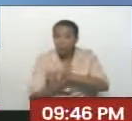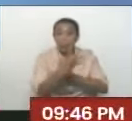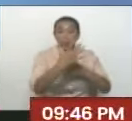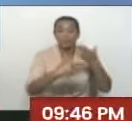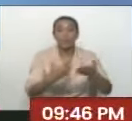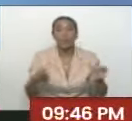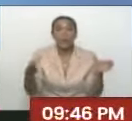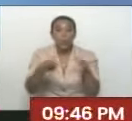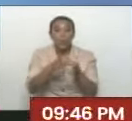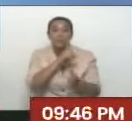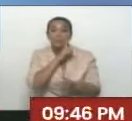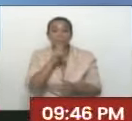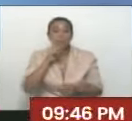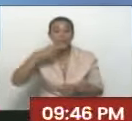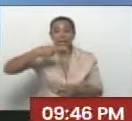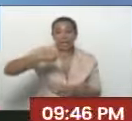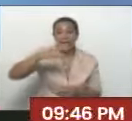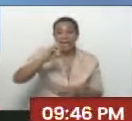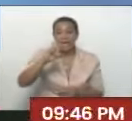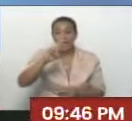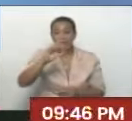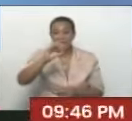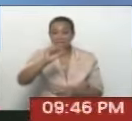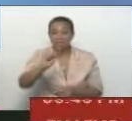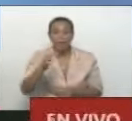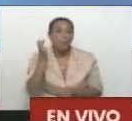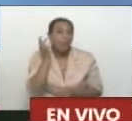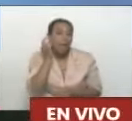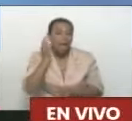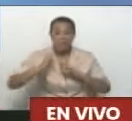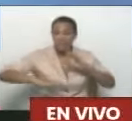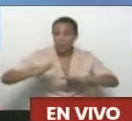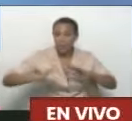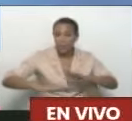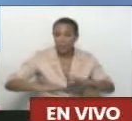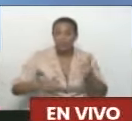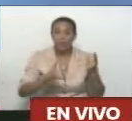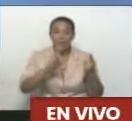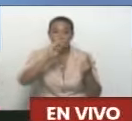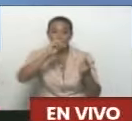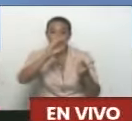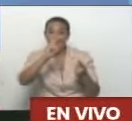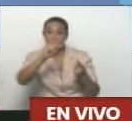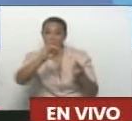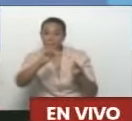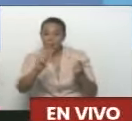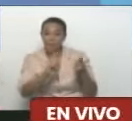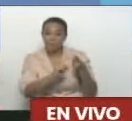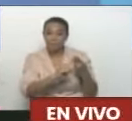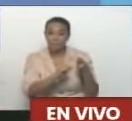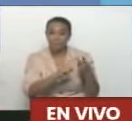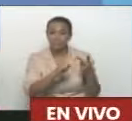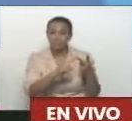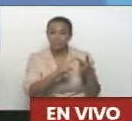del grupo Herencia Mujer Tambor. Está Mónica Mancera, Mónica,